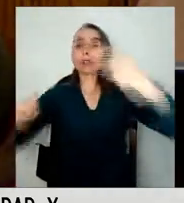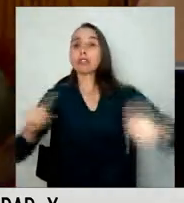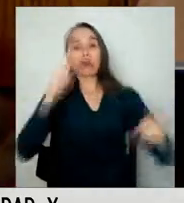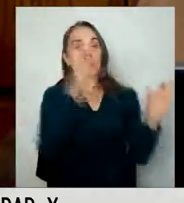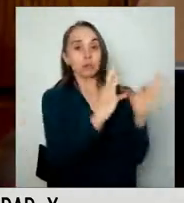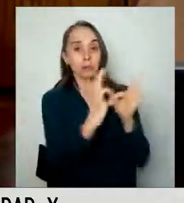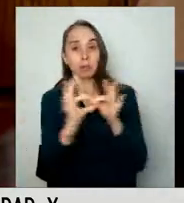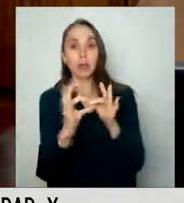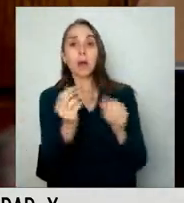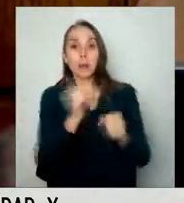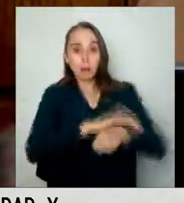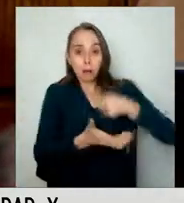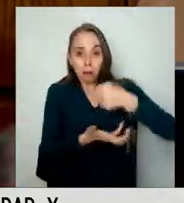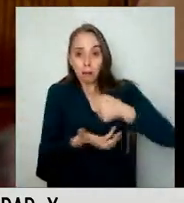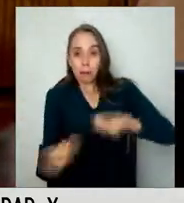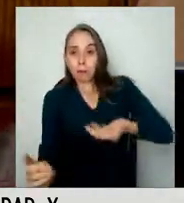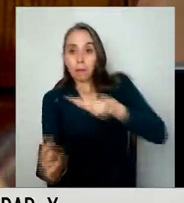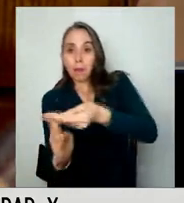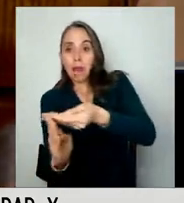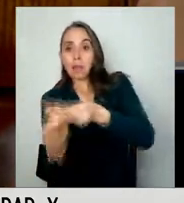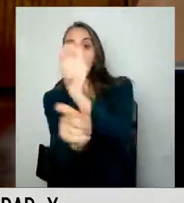recursos donde los más limitados